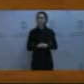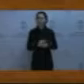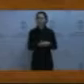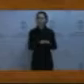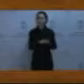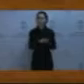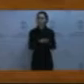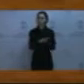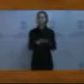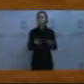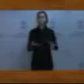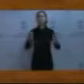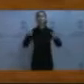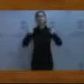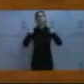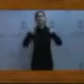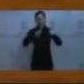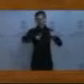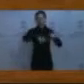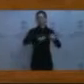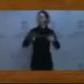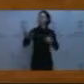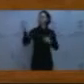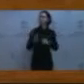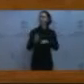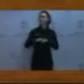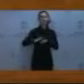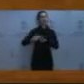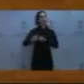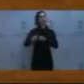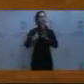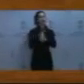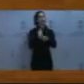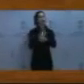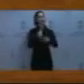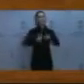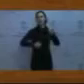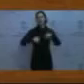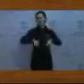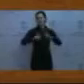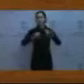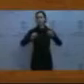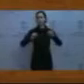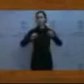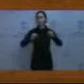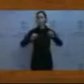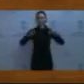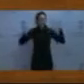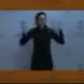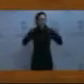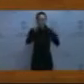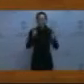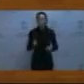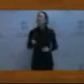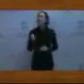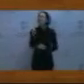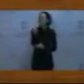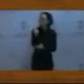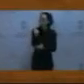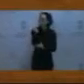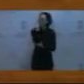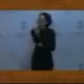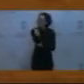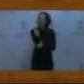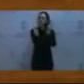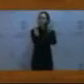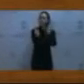sentido de la responsabilidad, a nosotros no nos vengan a dar lecciones sobre las oposiciones en Asturias porque nosotros apoyamos el presupuesto. Y en el presupuesto autonómico había